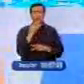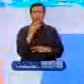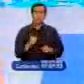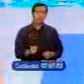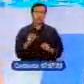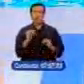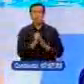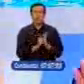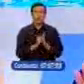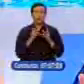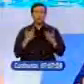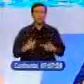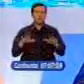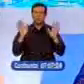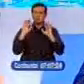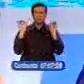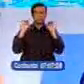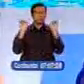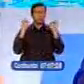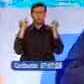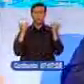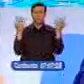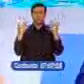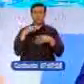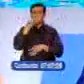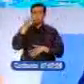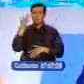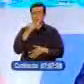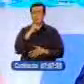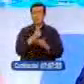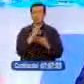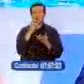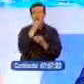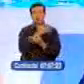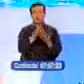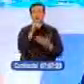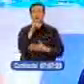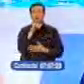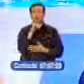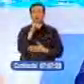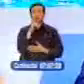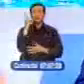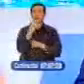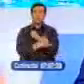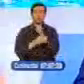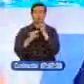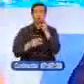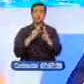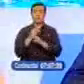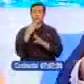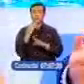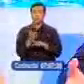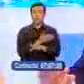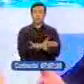ni de agendas de absolutamente nadie. Hoy, sin duda alguna, yo quisiera que nos digan, Carlos, no hay un solo país en el mundo que antes